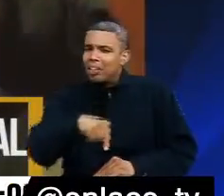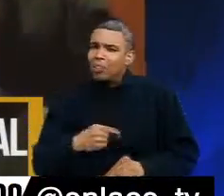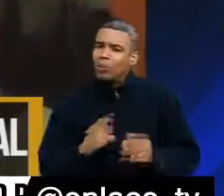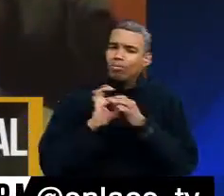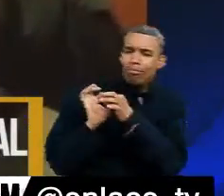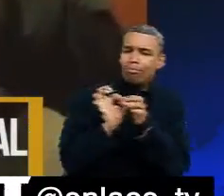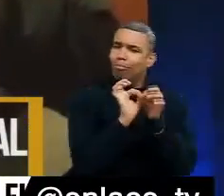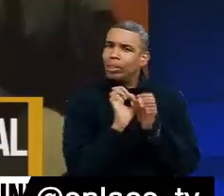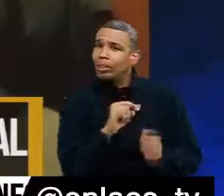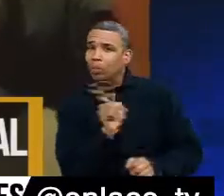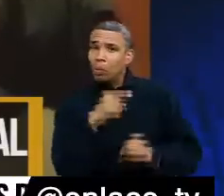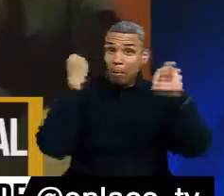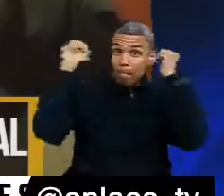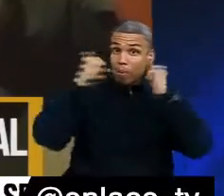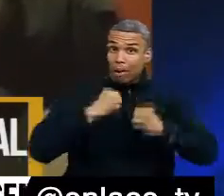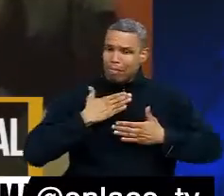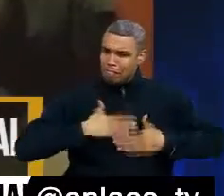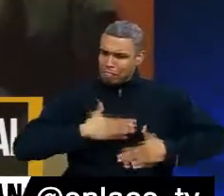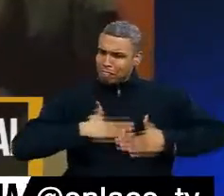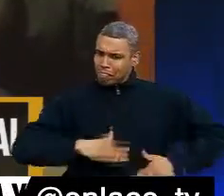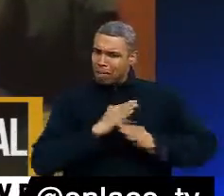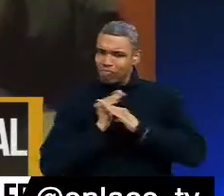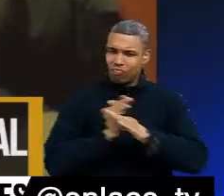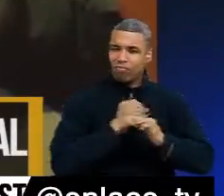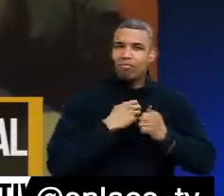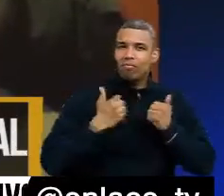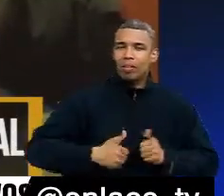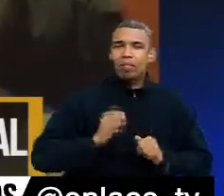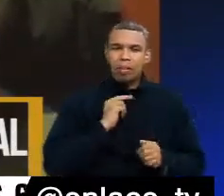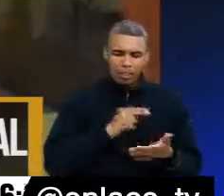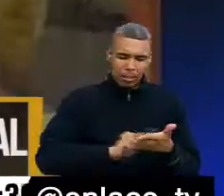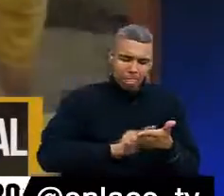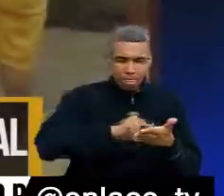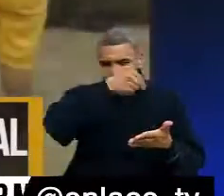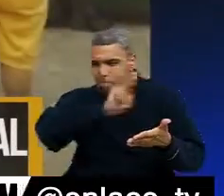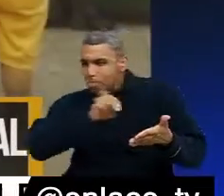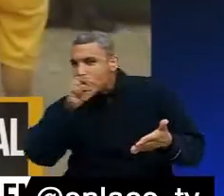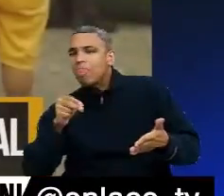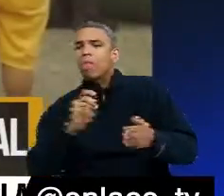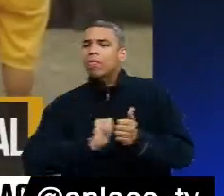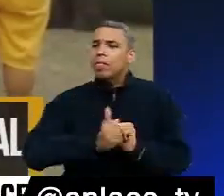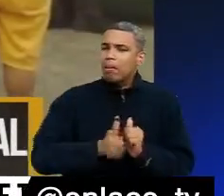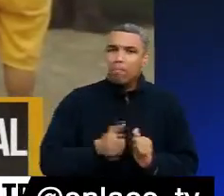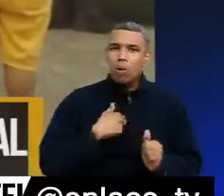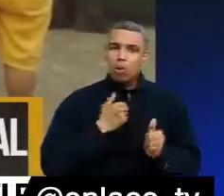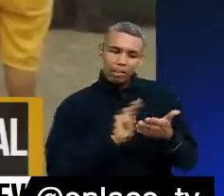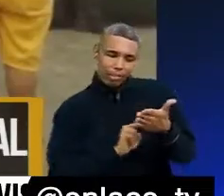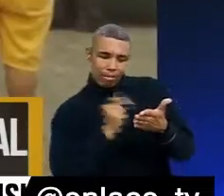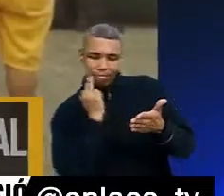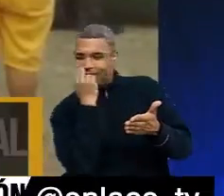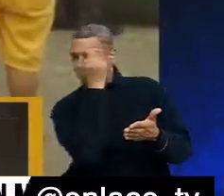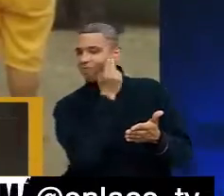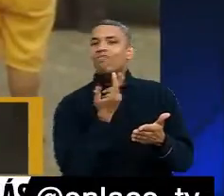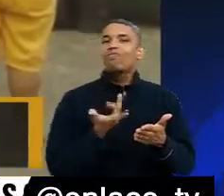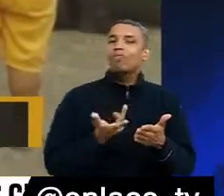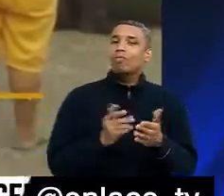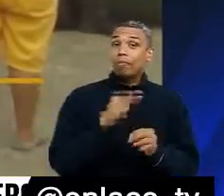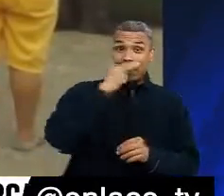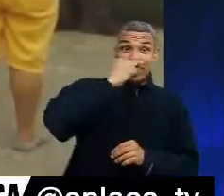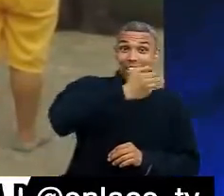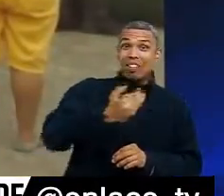De títeres, pintucaritas, saltarines, juegos, deporte, entre otras actividades, fueron realizadas y disfrutadas por los más